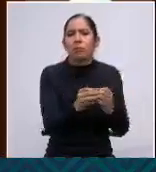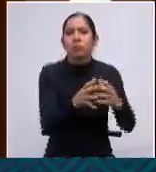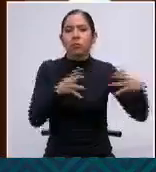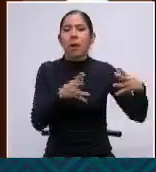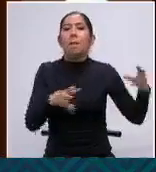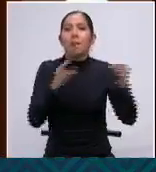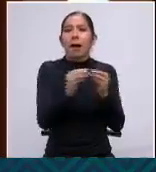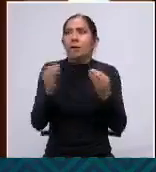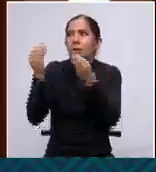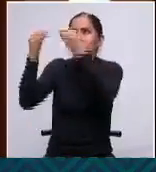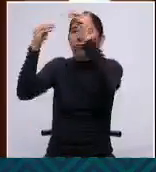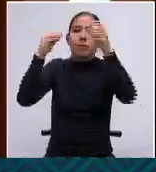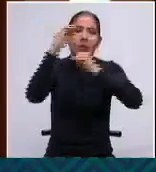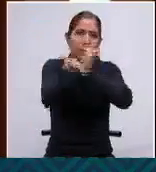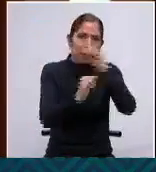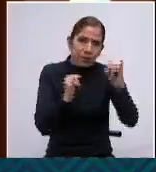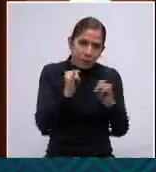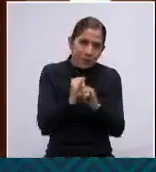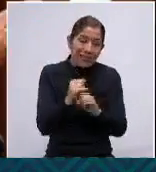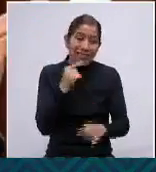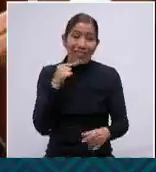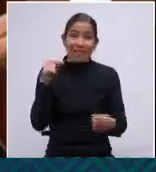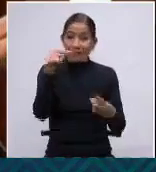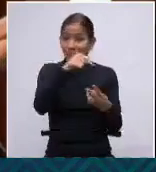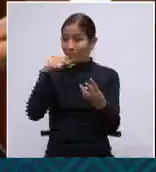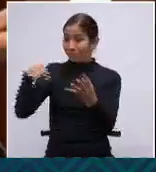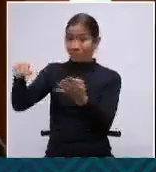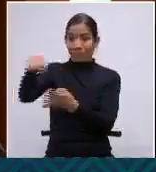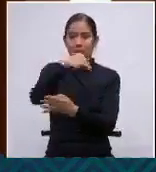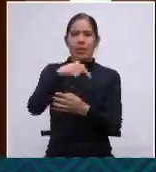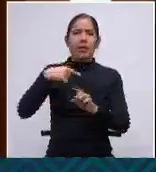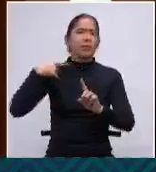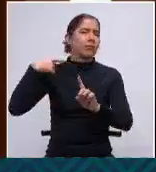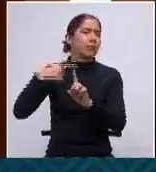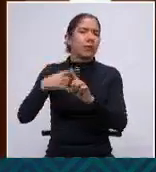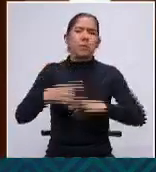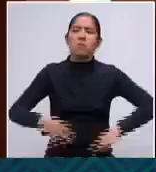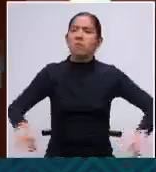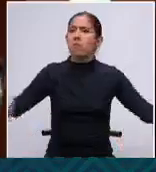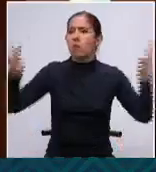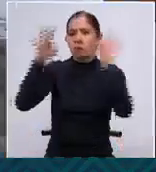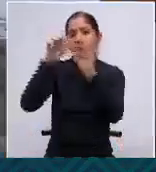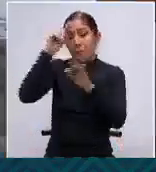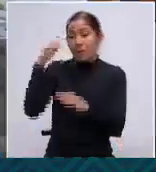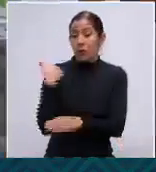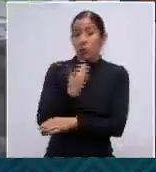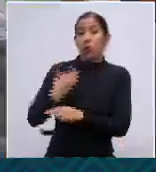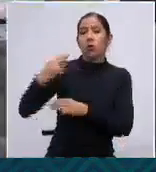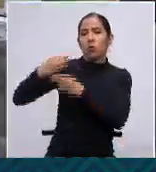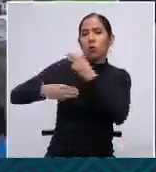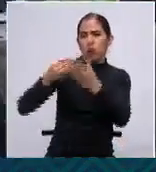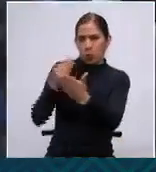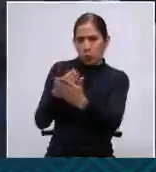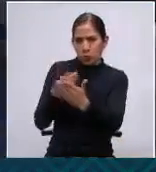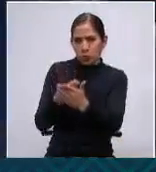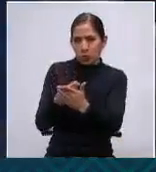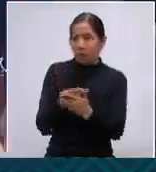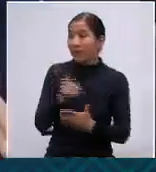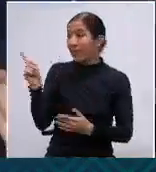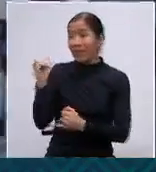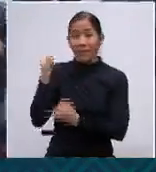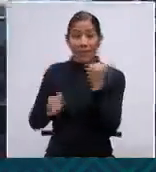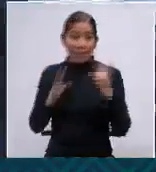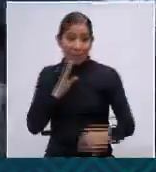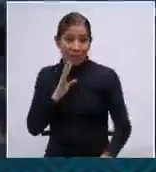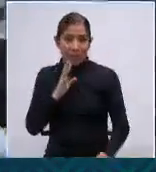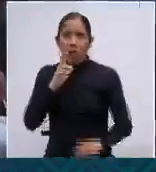puedan exportar también. Y estos son elementos fundamentales de un modelo. Finalizó indicando que la gente siente en